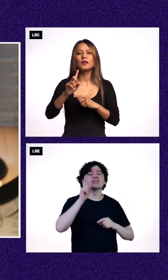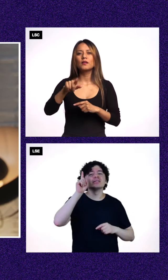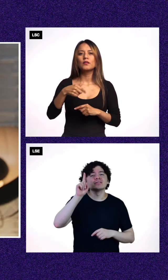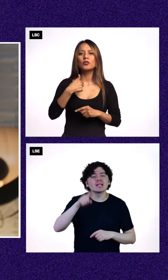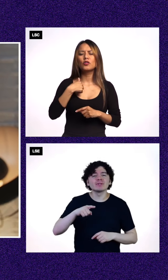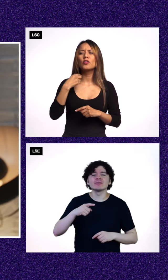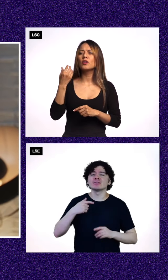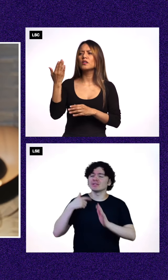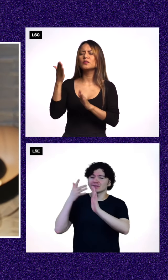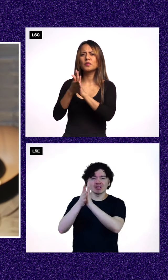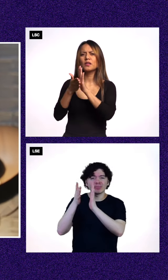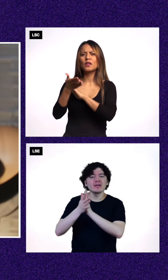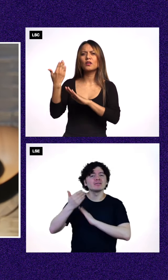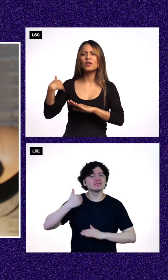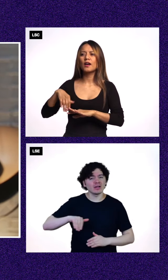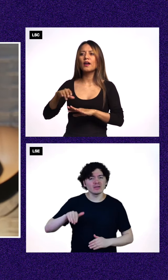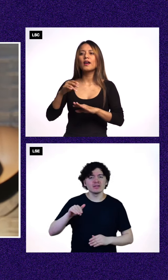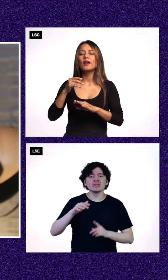negatividad.